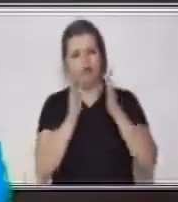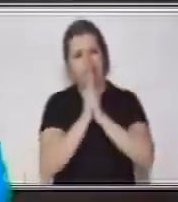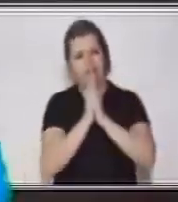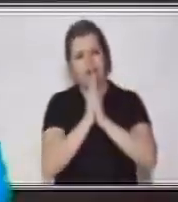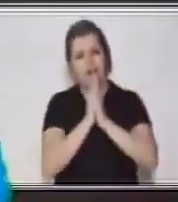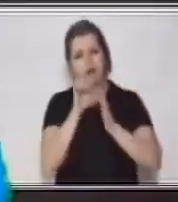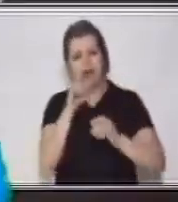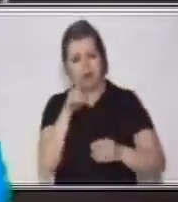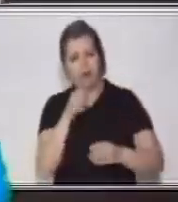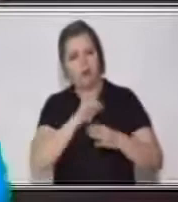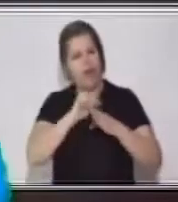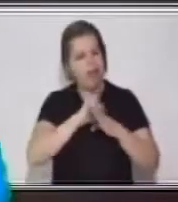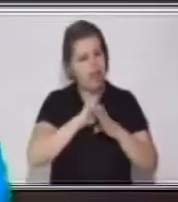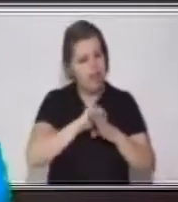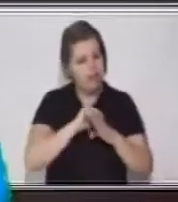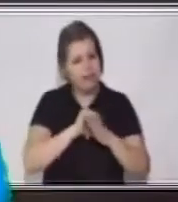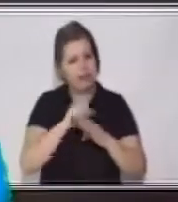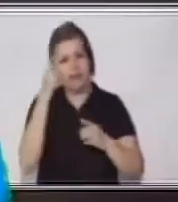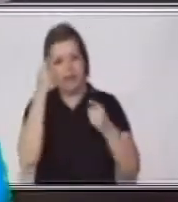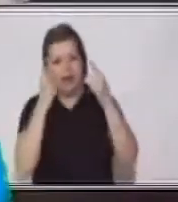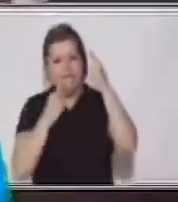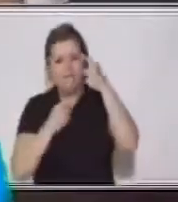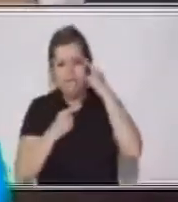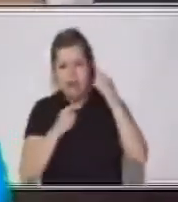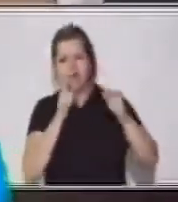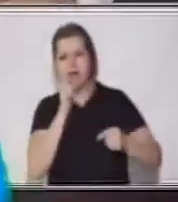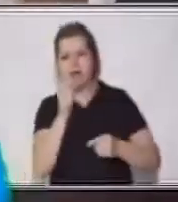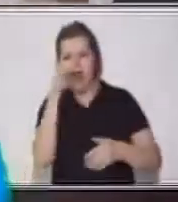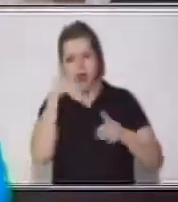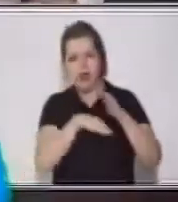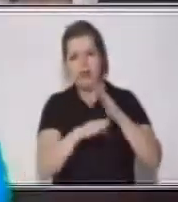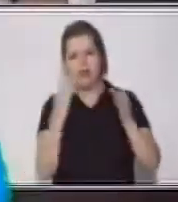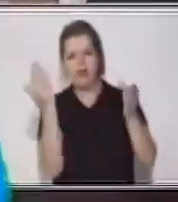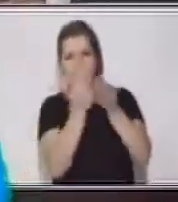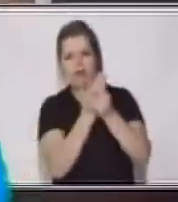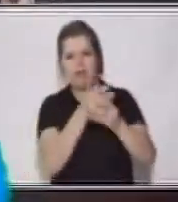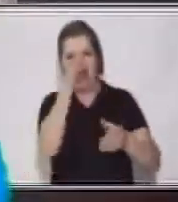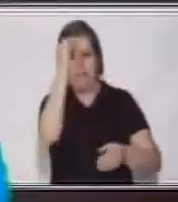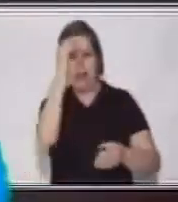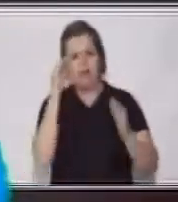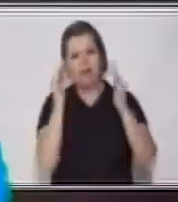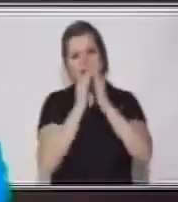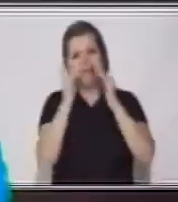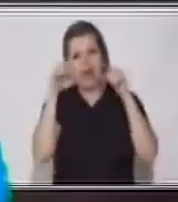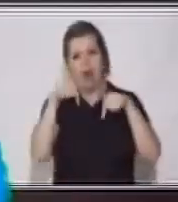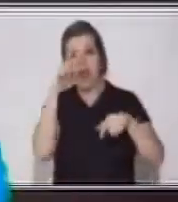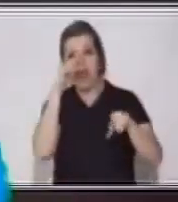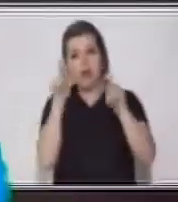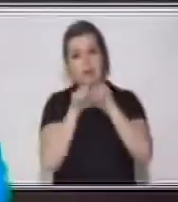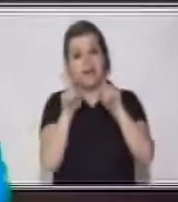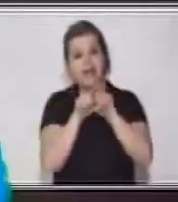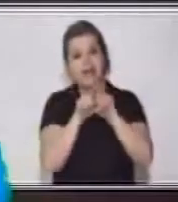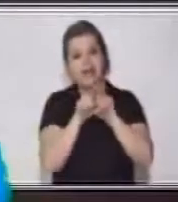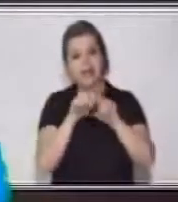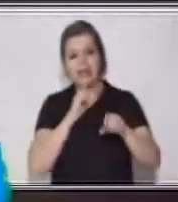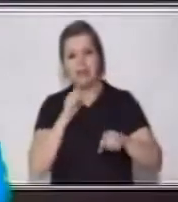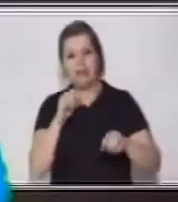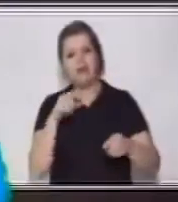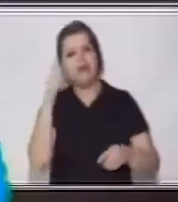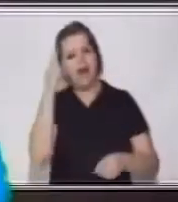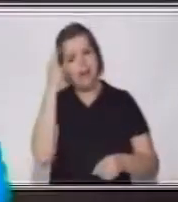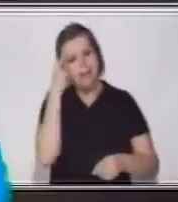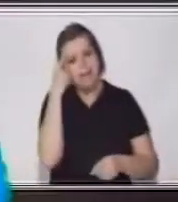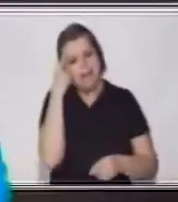sería muy bueno también para que ustedes puedan identificarlo dentro de su portafolio Aprendo en Casa. Ahora bien, si ya estamos hablando de un